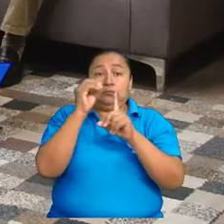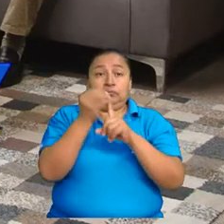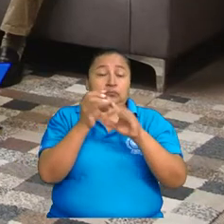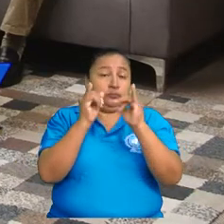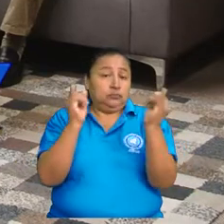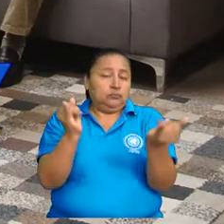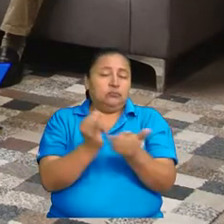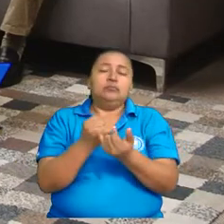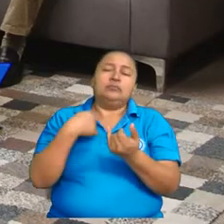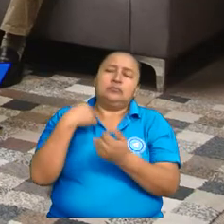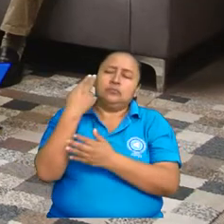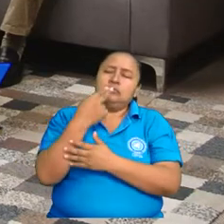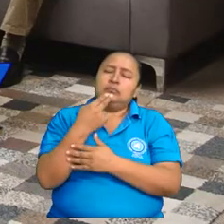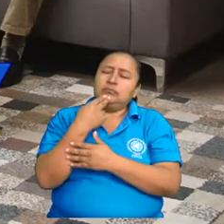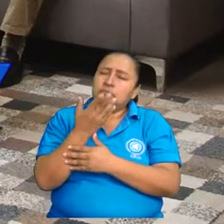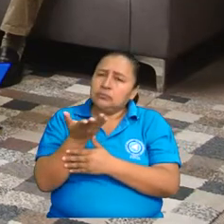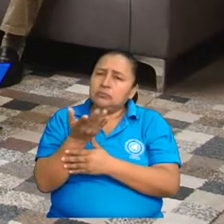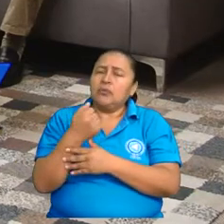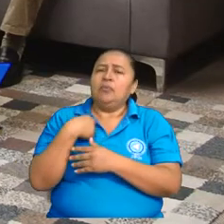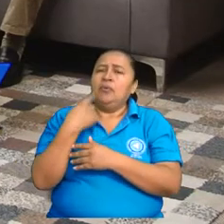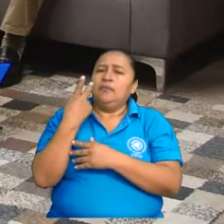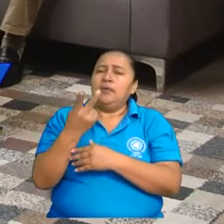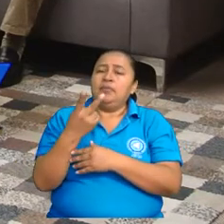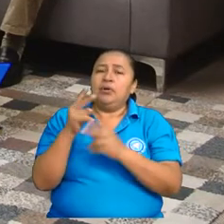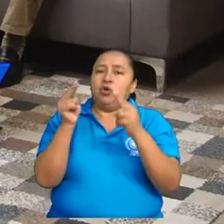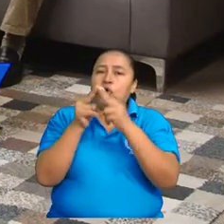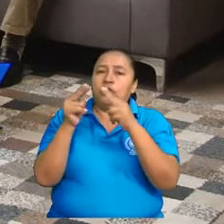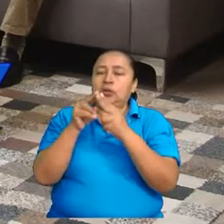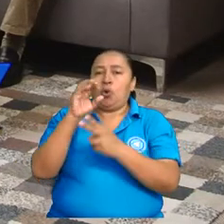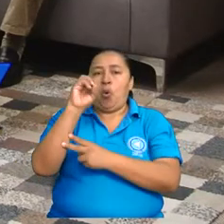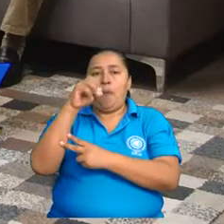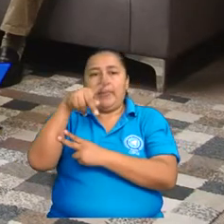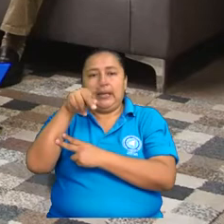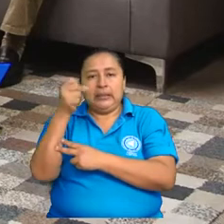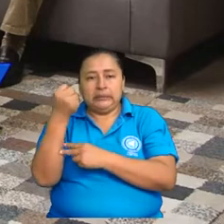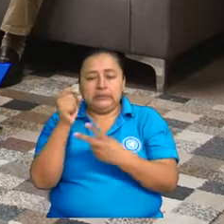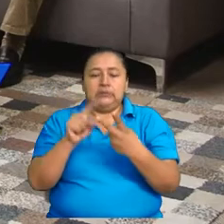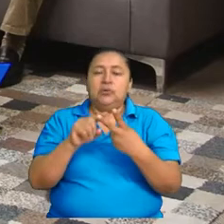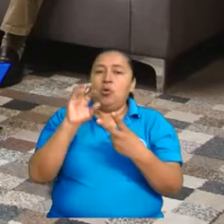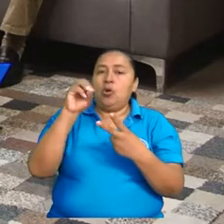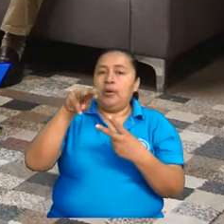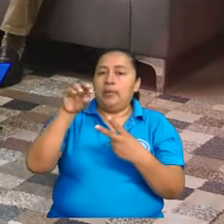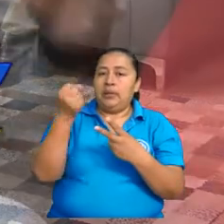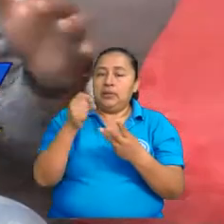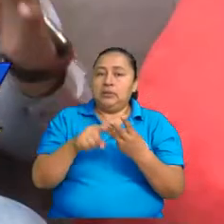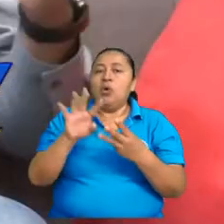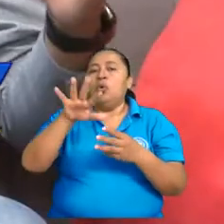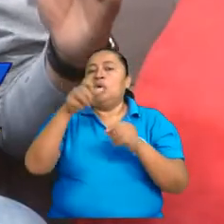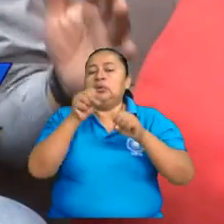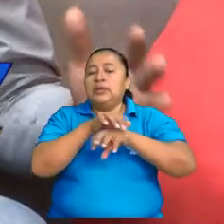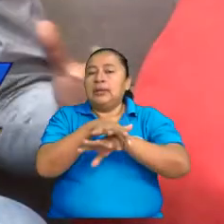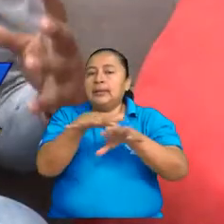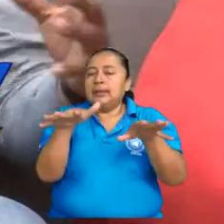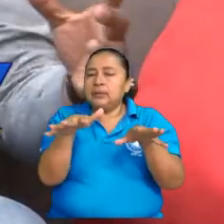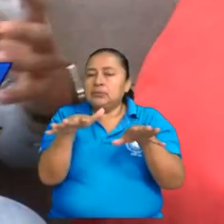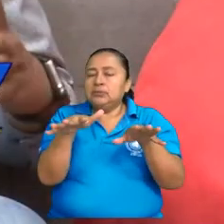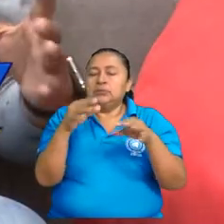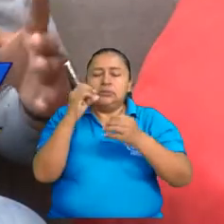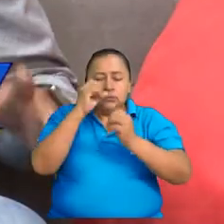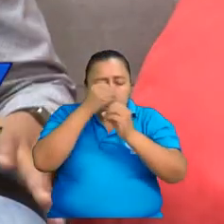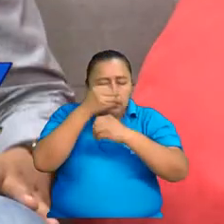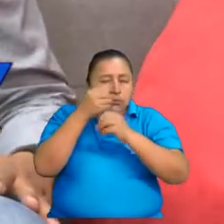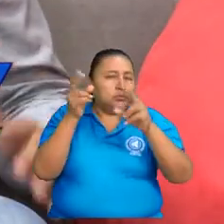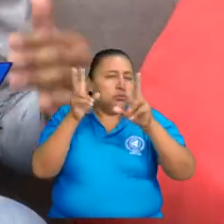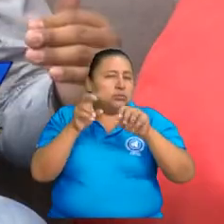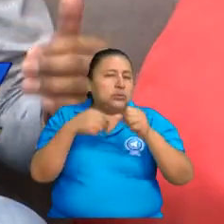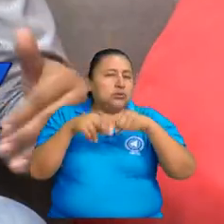le hago la consulta a partir de, hemos visto pues la vinculación con la OPS y OMS. Usted mencionaba otra red de laboratorios supranacionales, pero ¿cuán importante